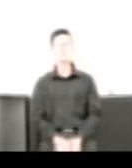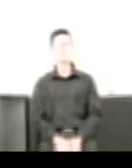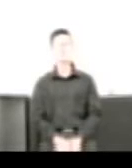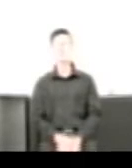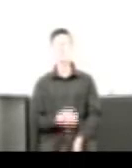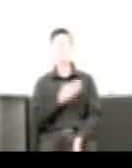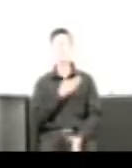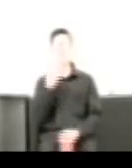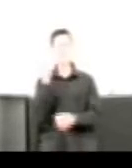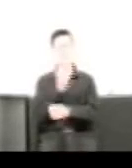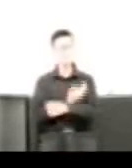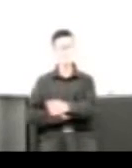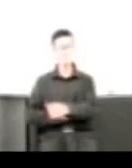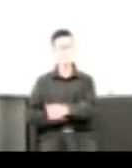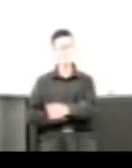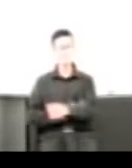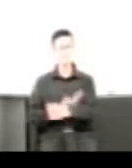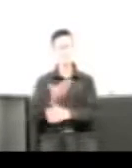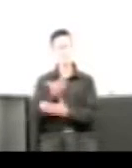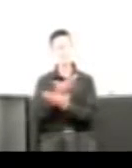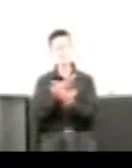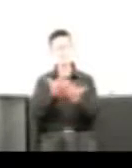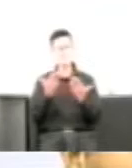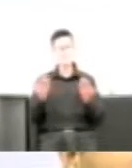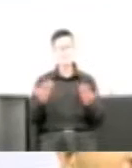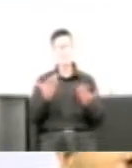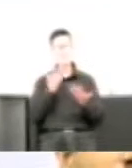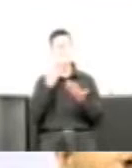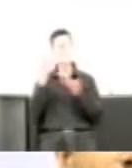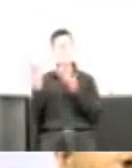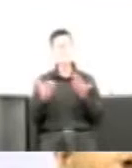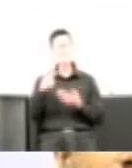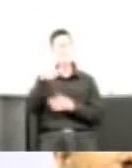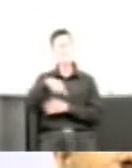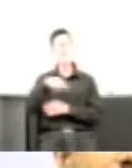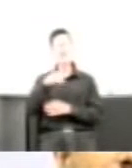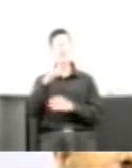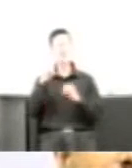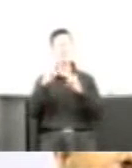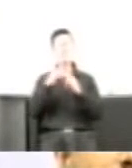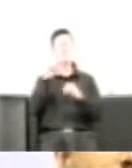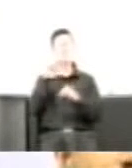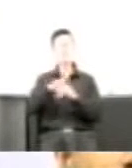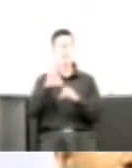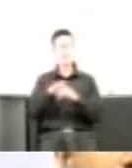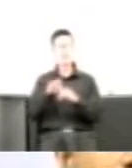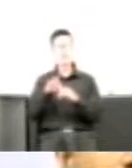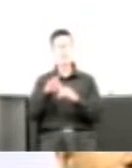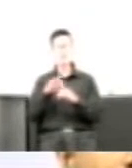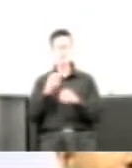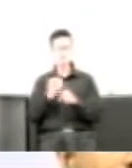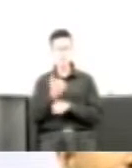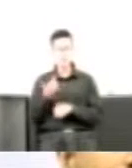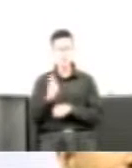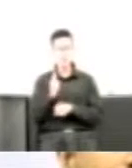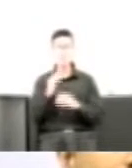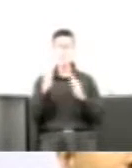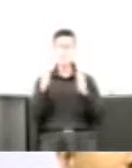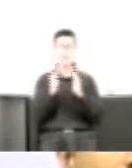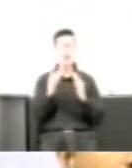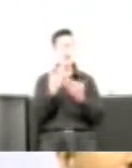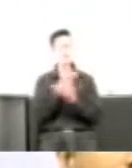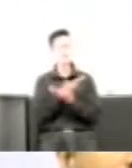Muy buenas tardes, tengan todas y todos. Sean bienvenidos al Instituto Electoral del Estado de Guanajuato, casa de todas y todos ustedes y, bueno,